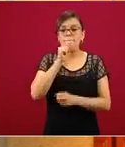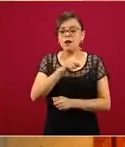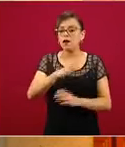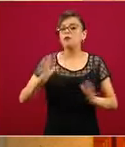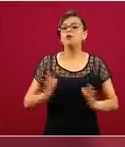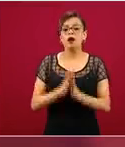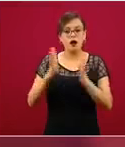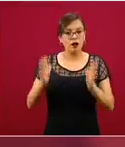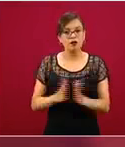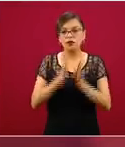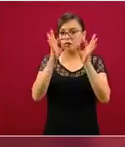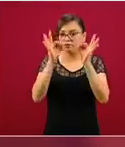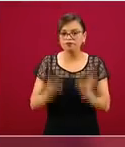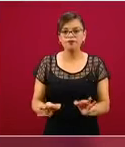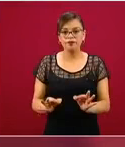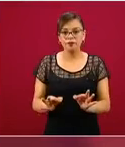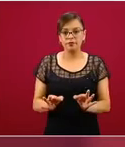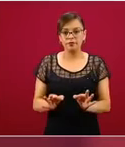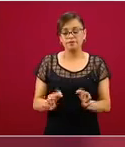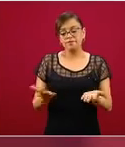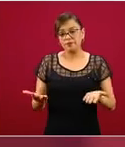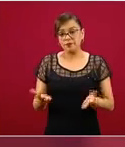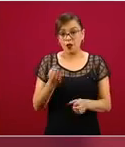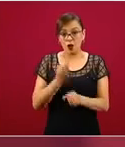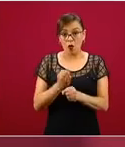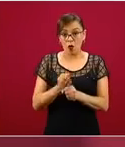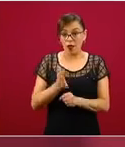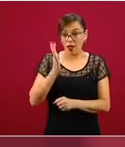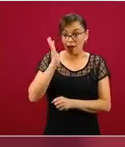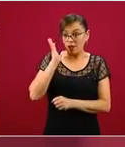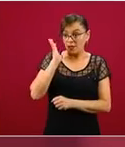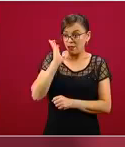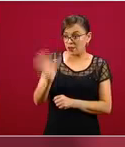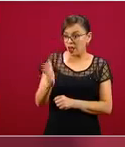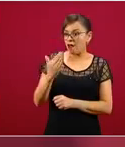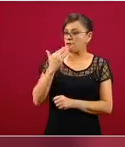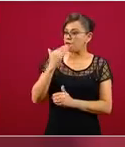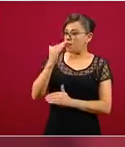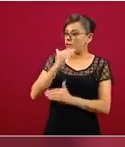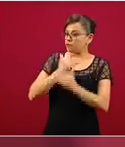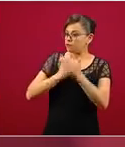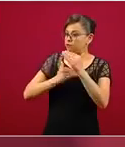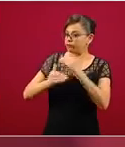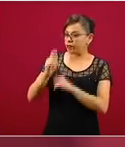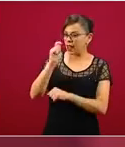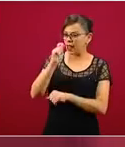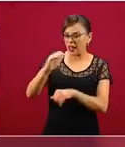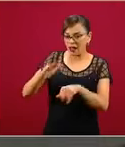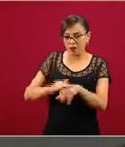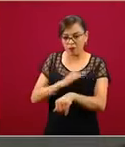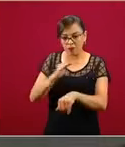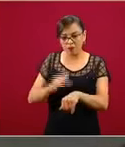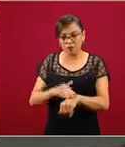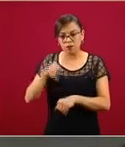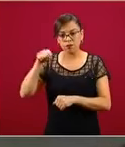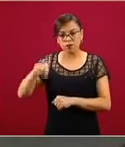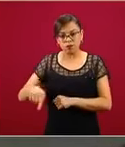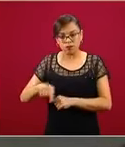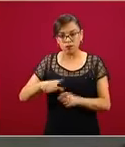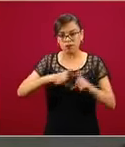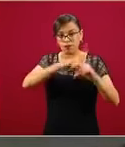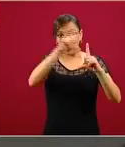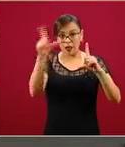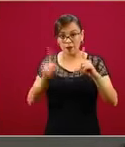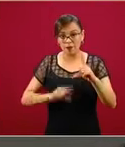lo que tenemos ya como parte del logro, el logro del pueblo de México, es que no solamente la curva epidémica vivida